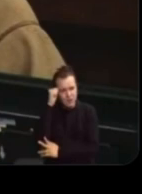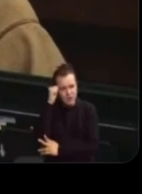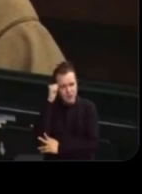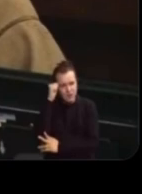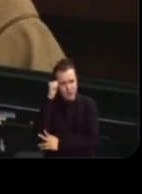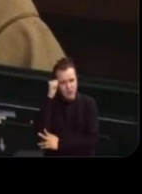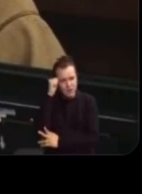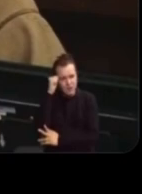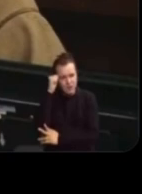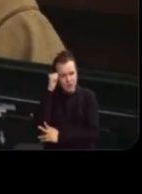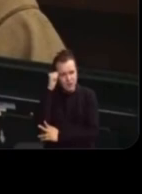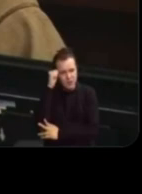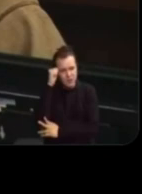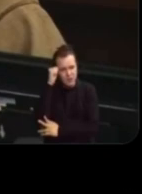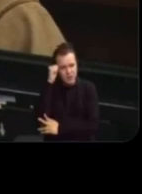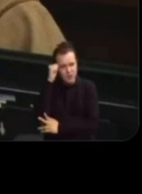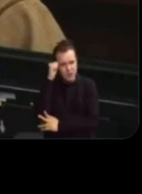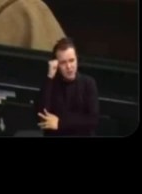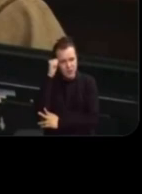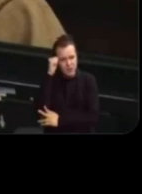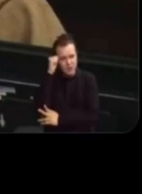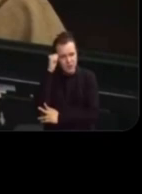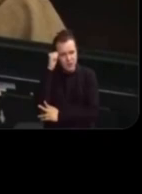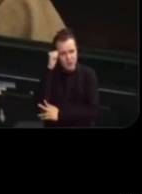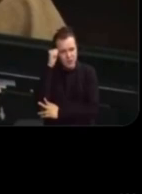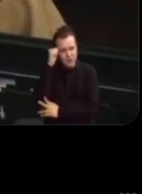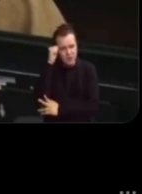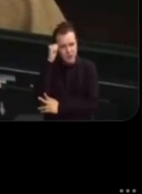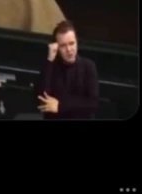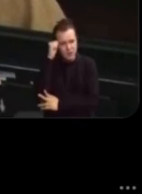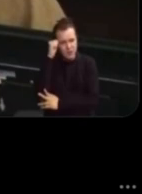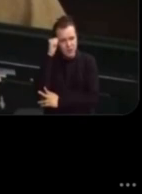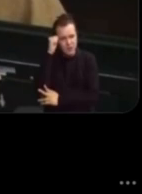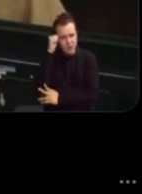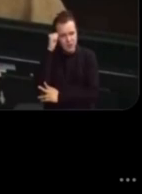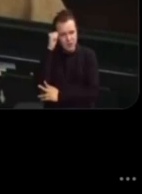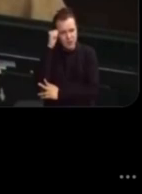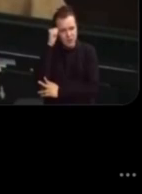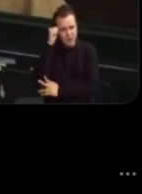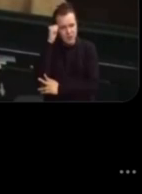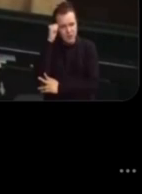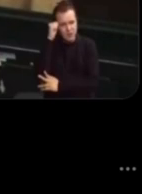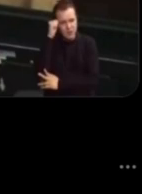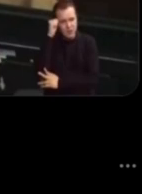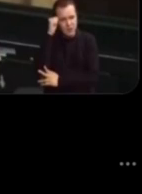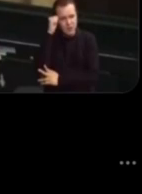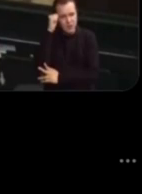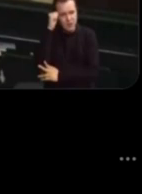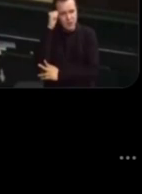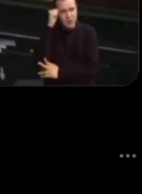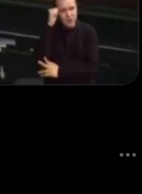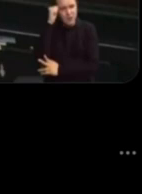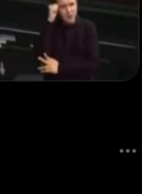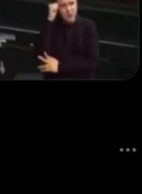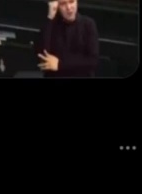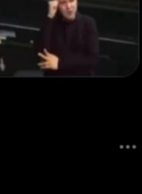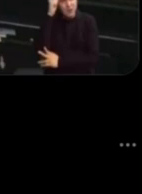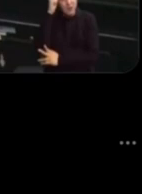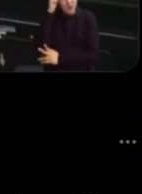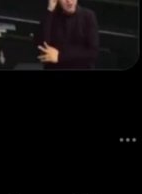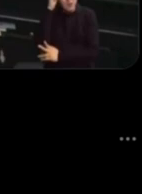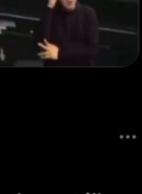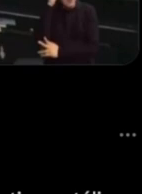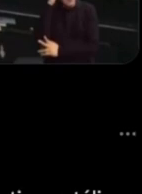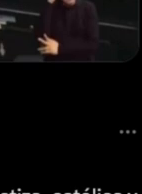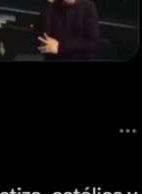nuestras opiniones, así haya contradictores. Nosotros no golpeamos ni fusilamos a un contradictor. Eso es